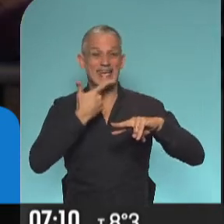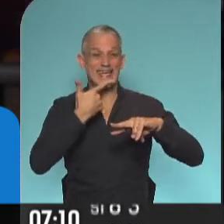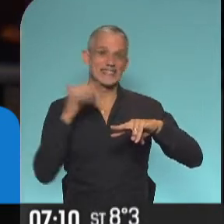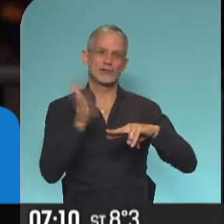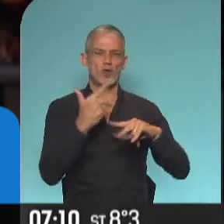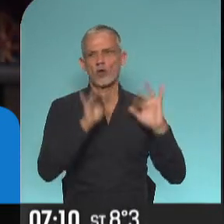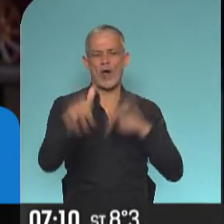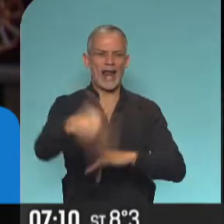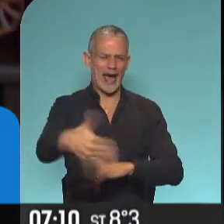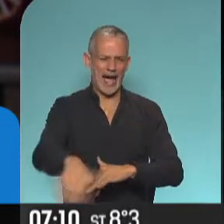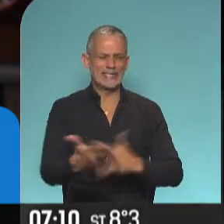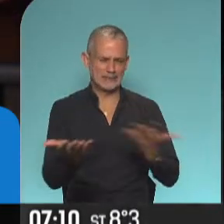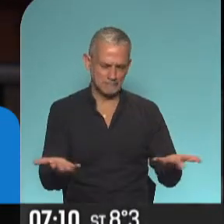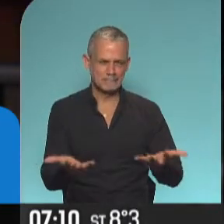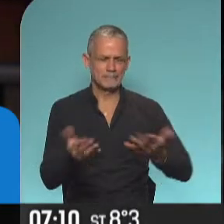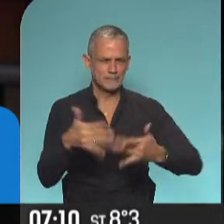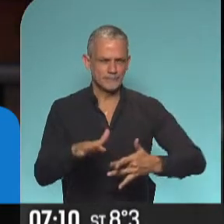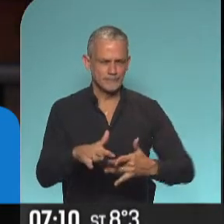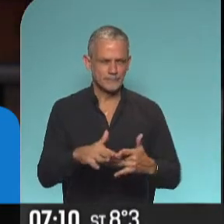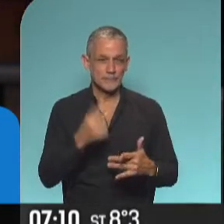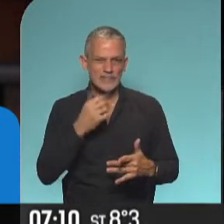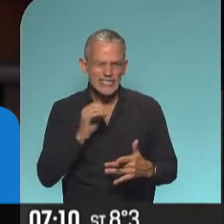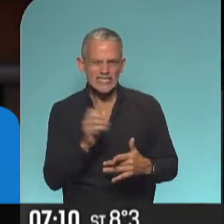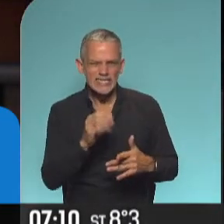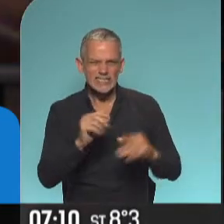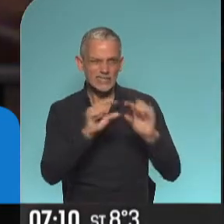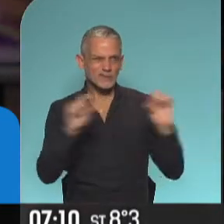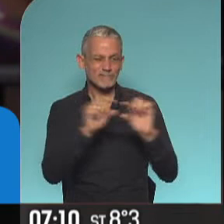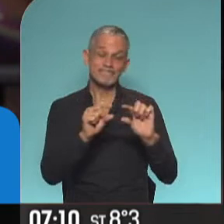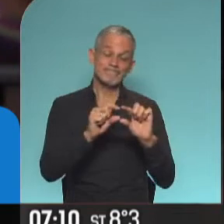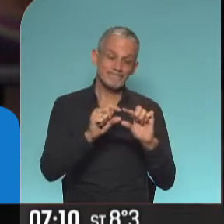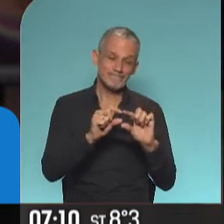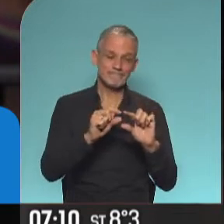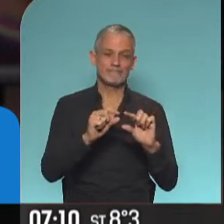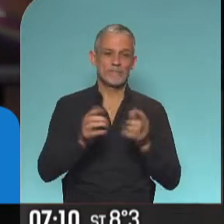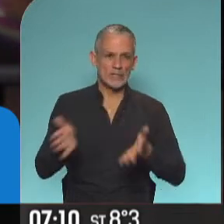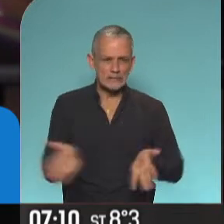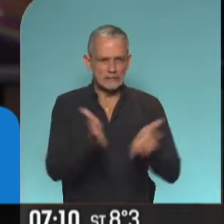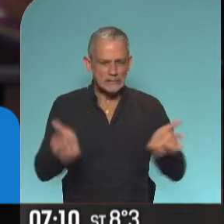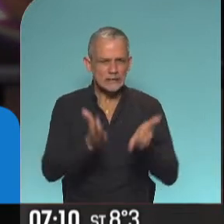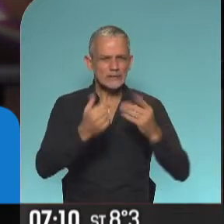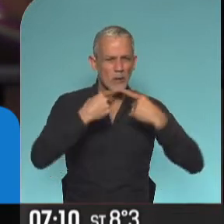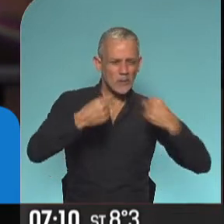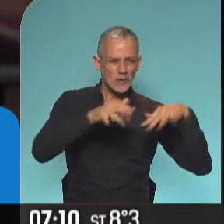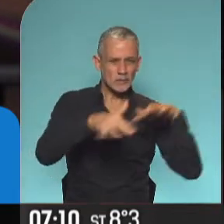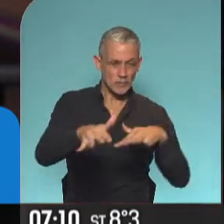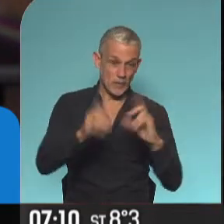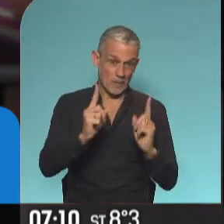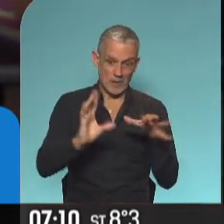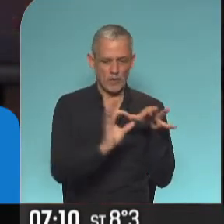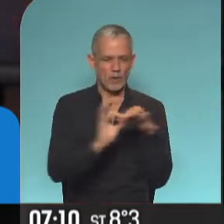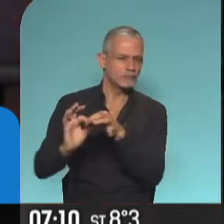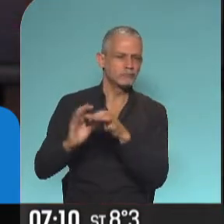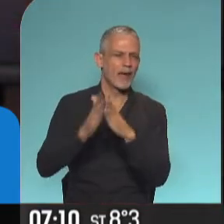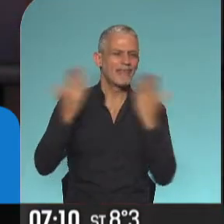todos a la calle. Bueno, las consignas, no es casualidad tampoco, a tono con esta nota editorial que publicó